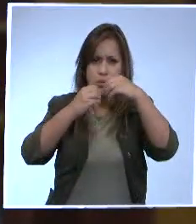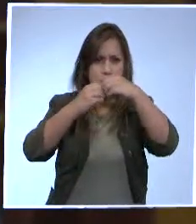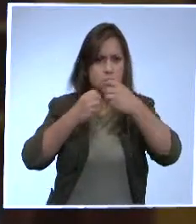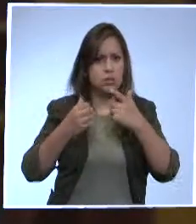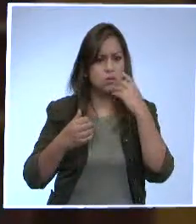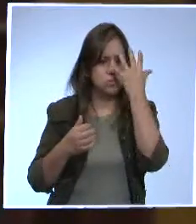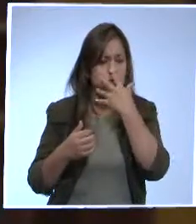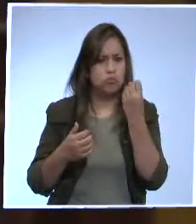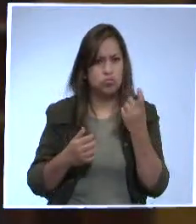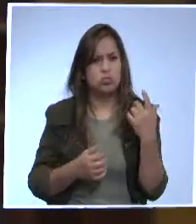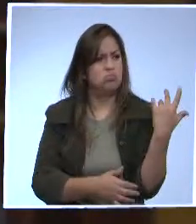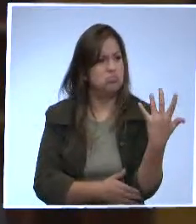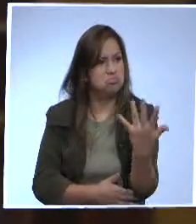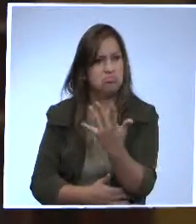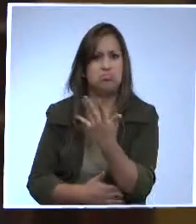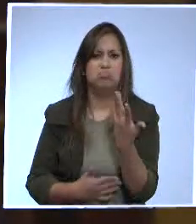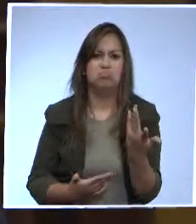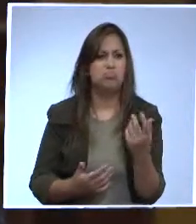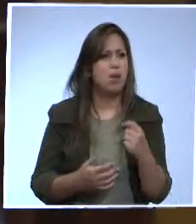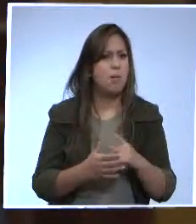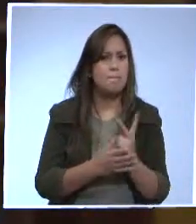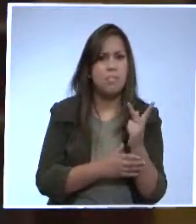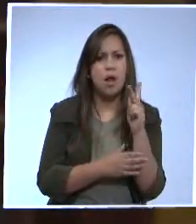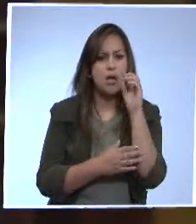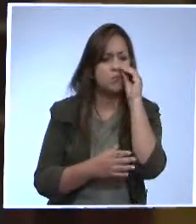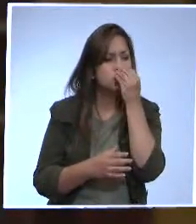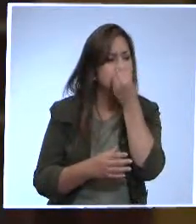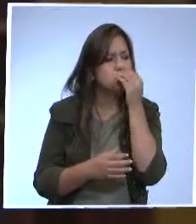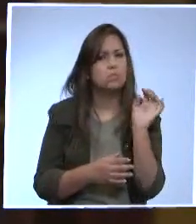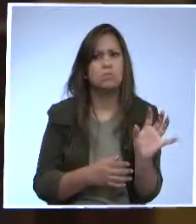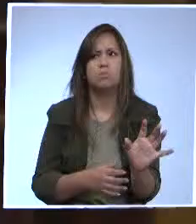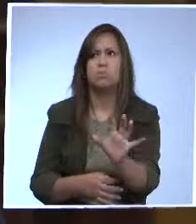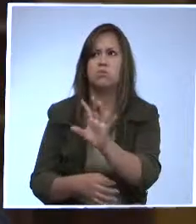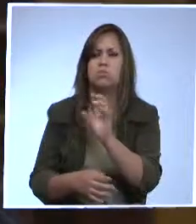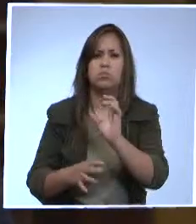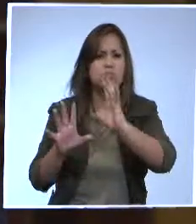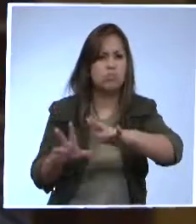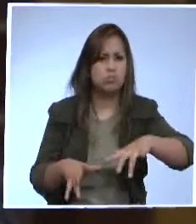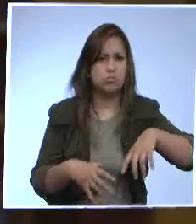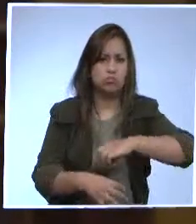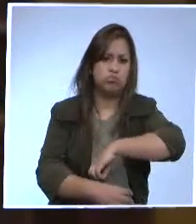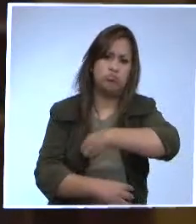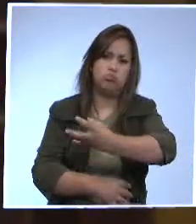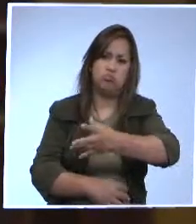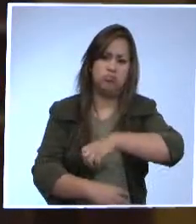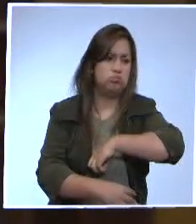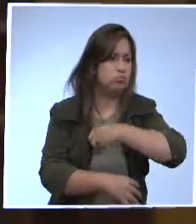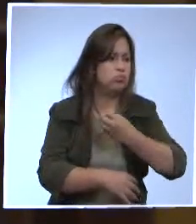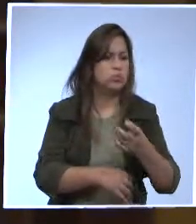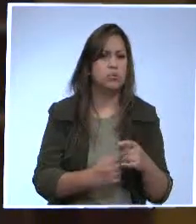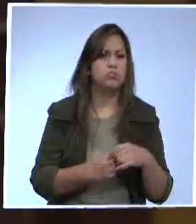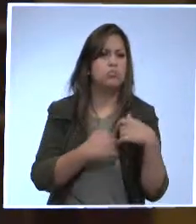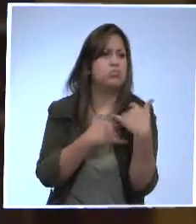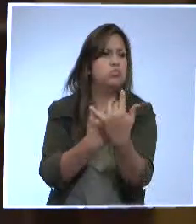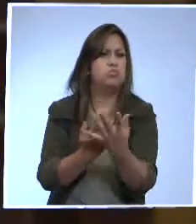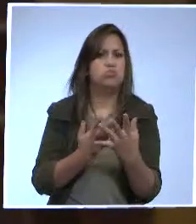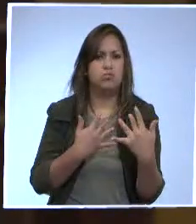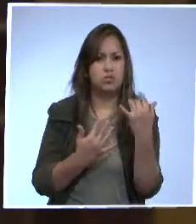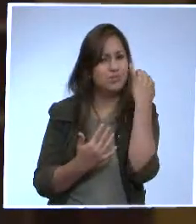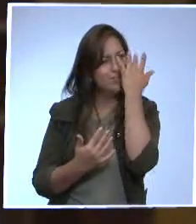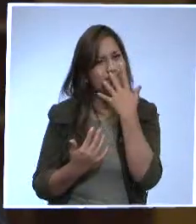por ejemplo adornarlo con plantas hacer sembrar flores plantas y demás y también una cuarta